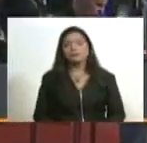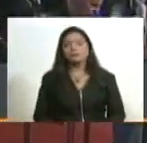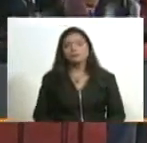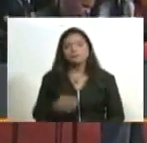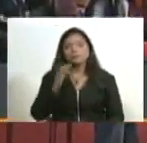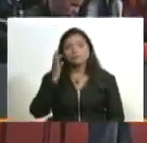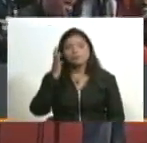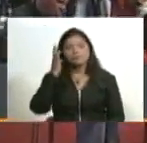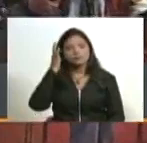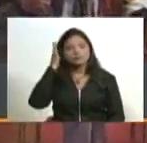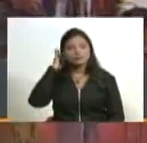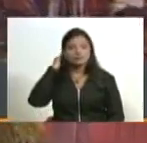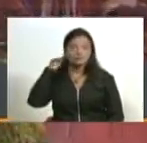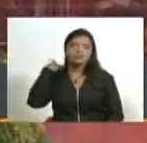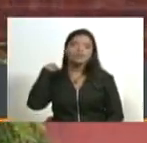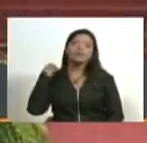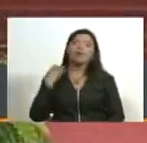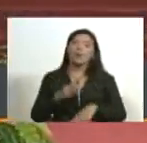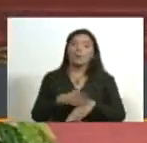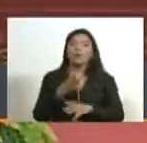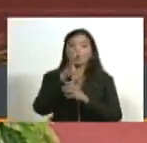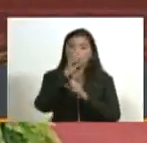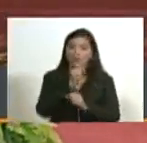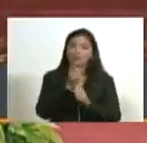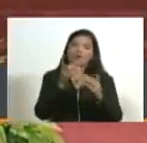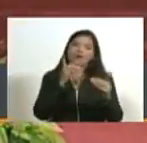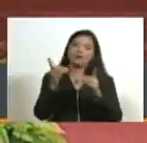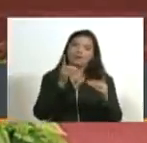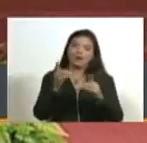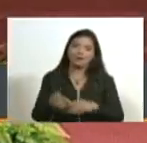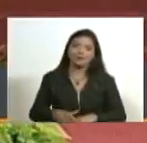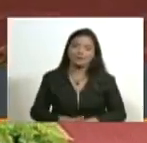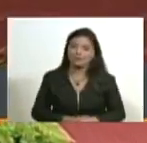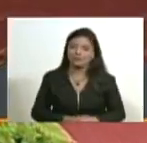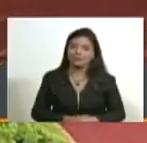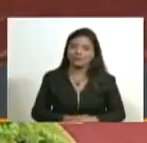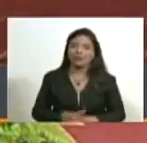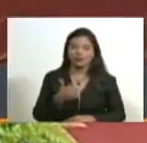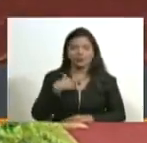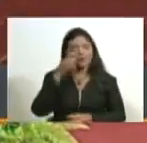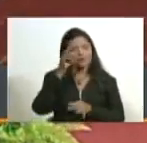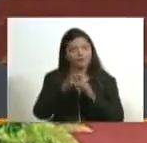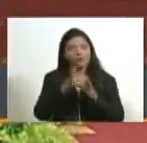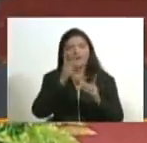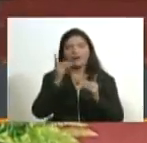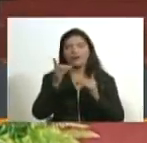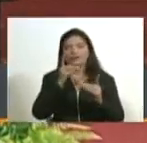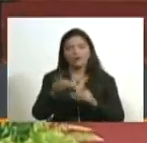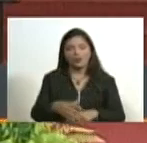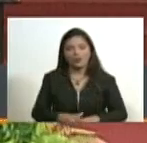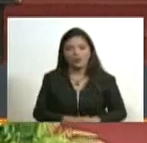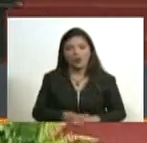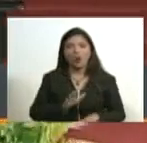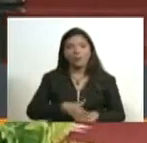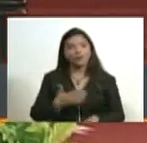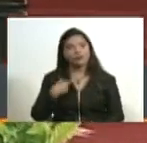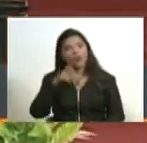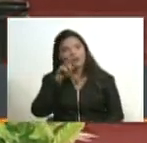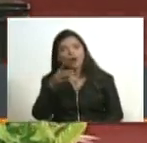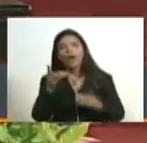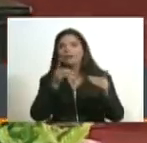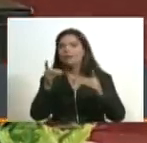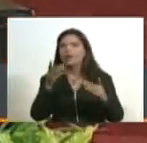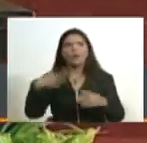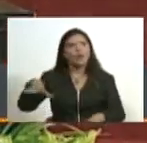irremediable. Y porque creo en el diálogo. Tengo fe en el diálogo. Porque yo veo los frutos del diálogo